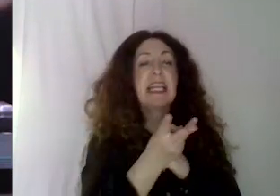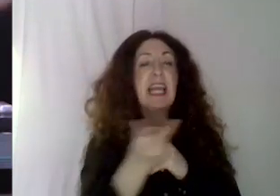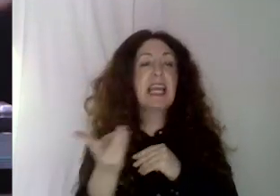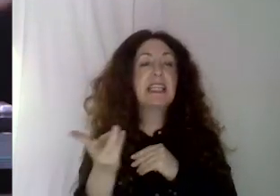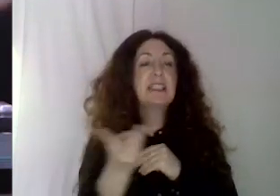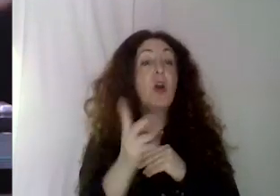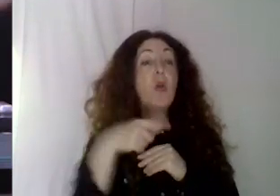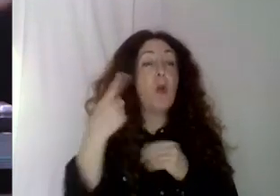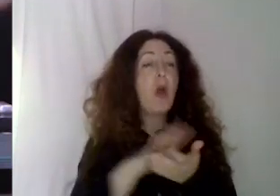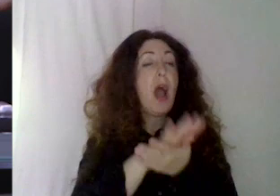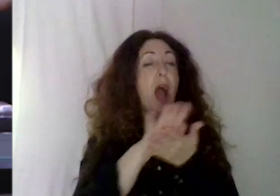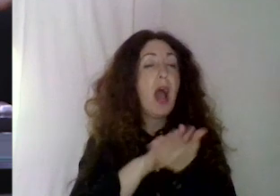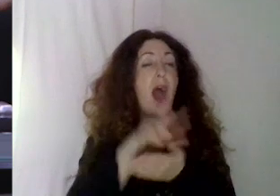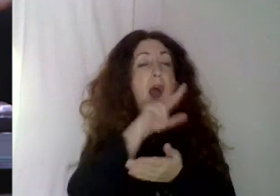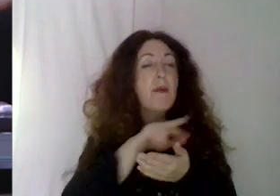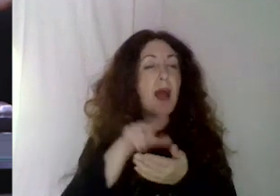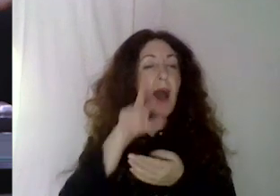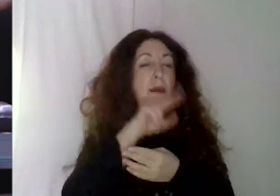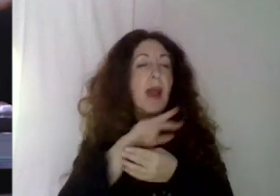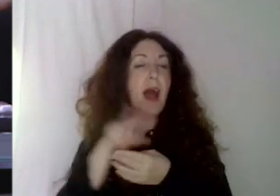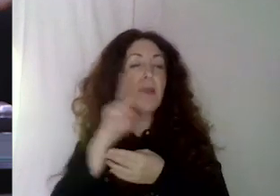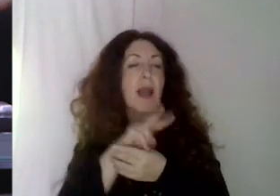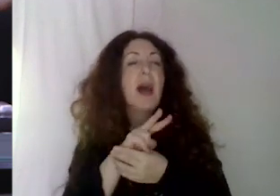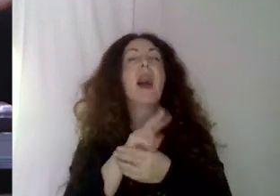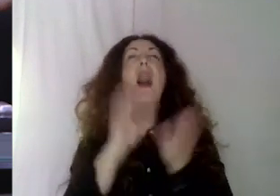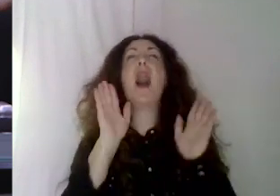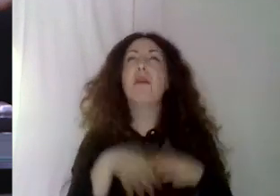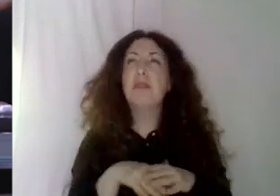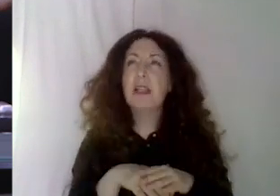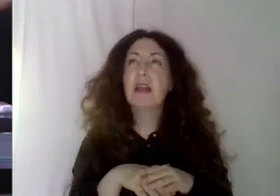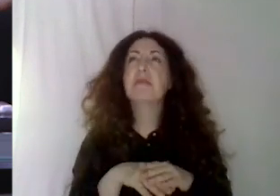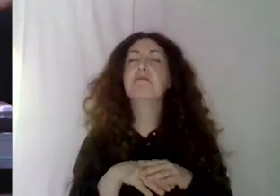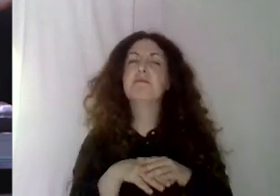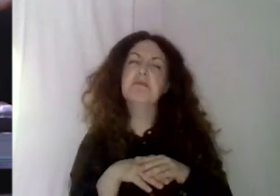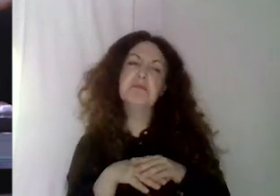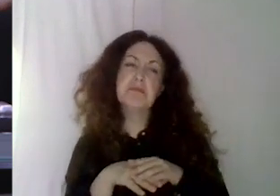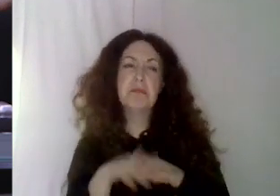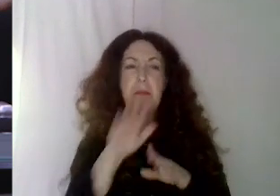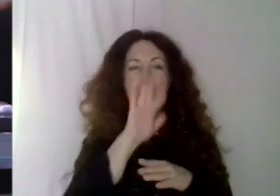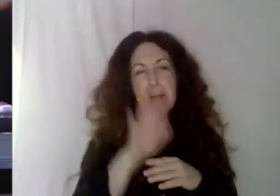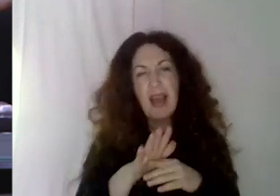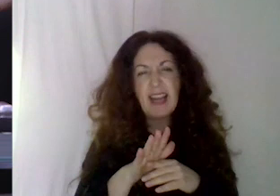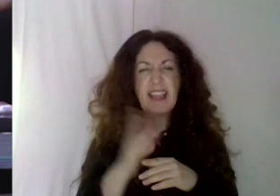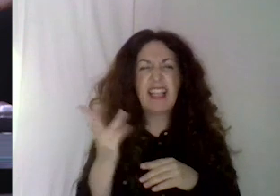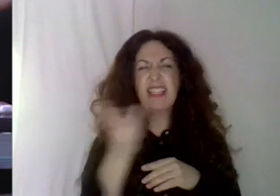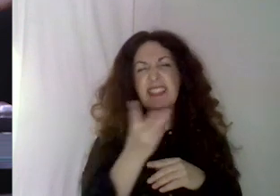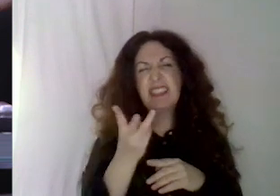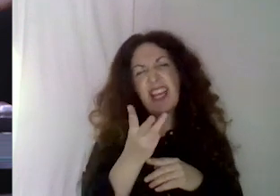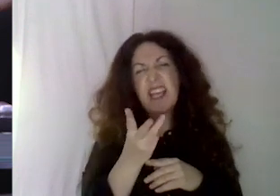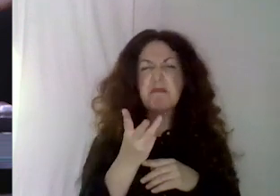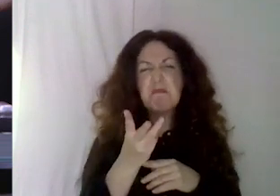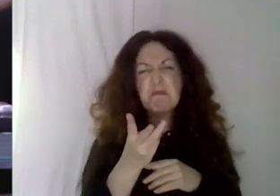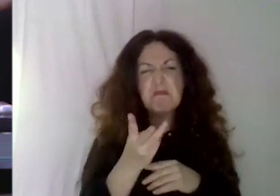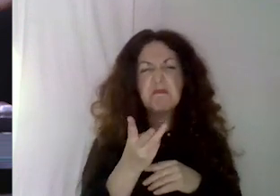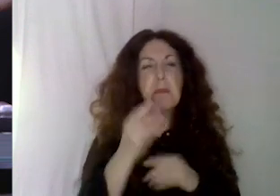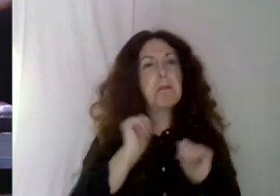un acierto de la Fundación, de alguna manera, ponerlos a los tres a la vez. Usted dice, ¿verdad?, es decir, que efectivamente, ¿verdad?, después